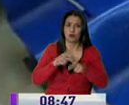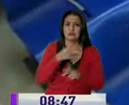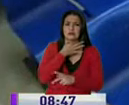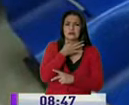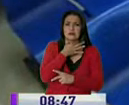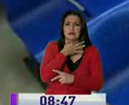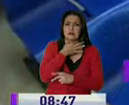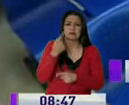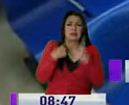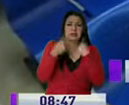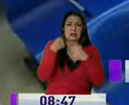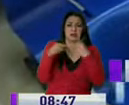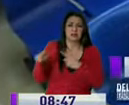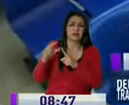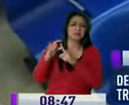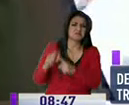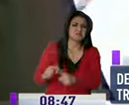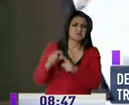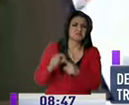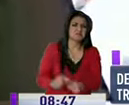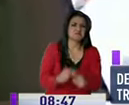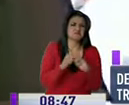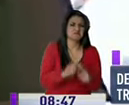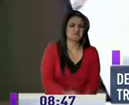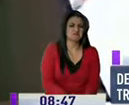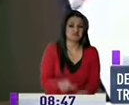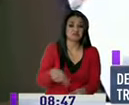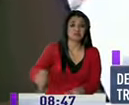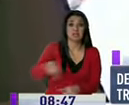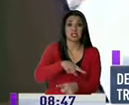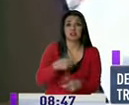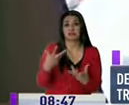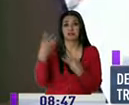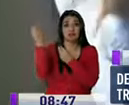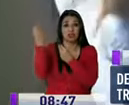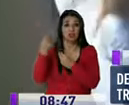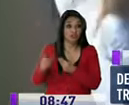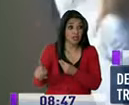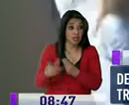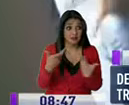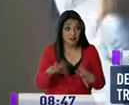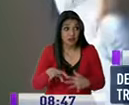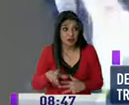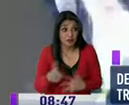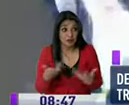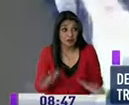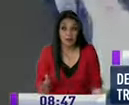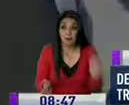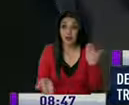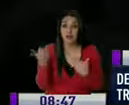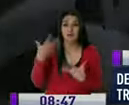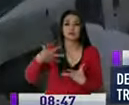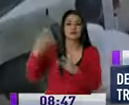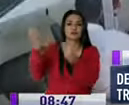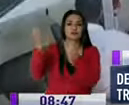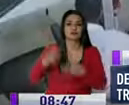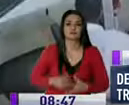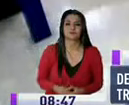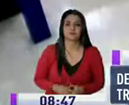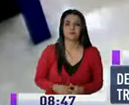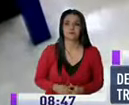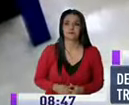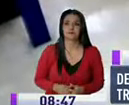nerviosas, lloraban y ellos los insultaban también y ya ahí ellos se fueron, cuando ya nos dijeron ya pónganse de pie que ya se fueron ya ahí. Del área